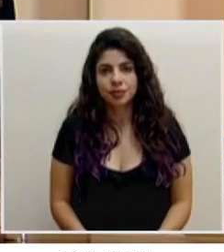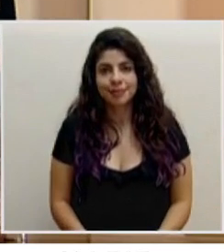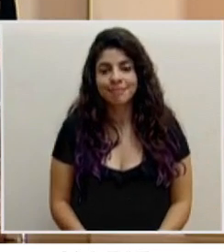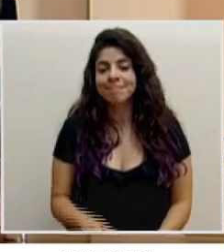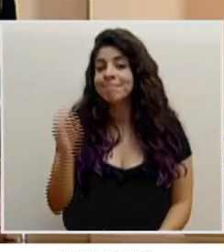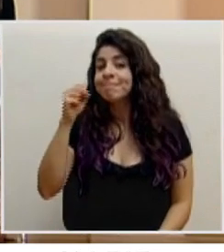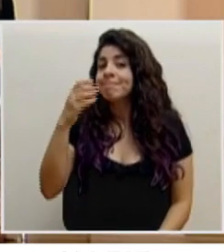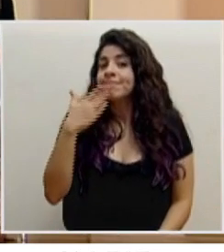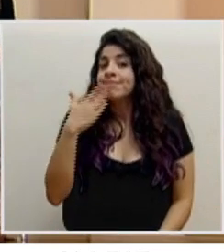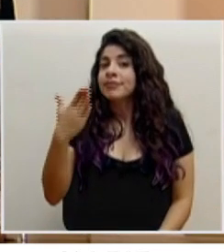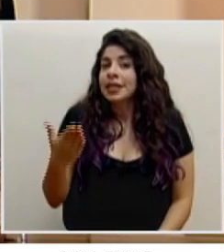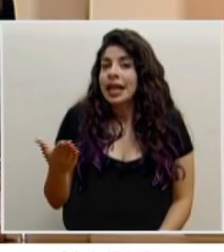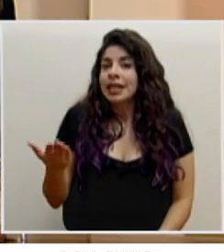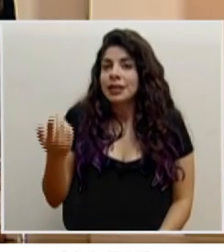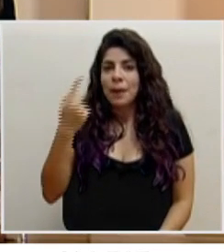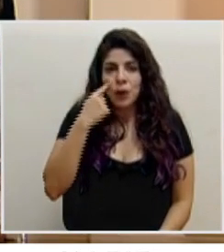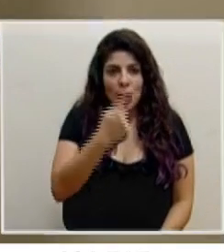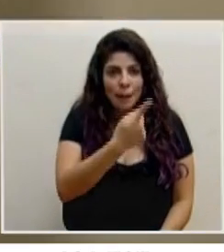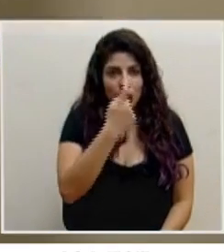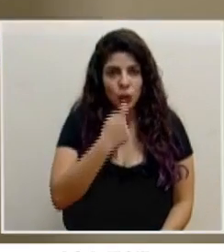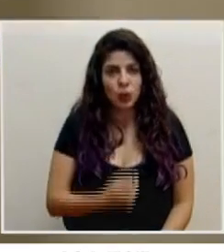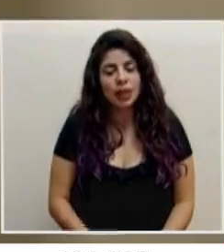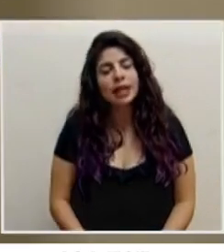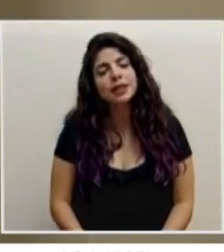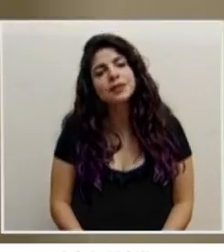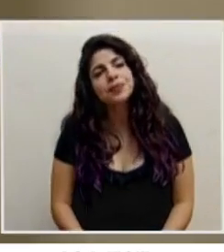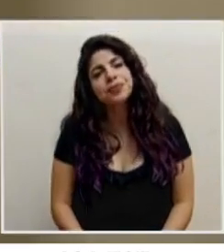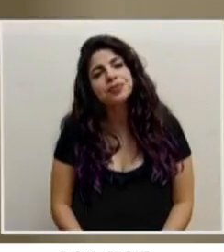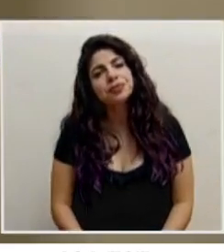Sí, gracias por la pregunta.